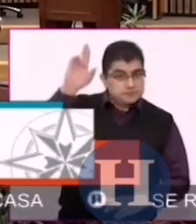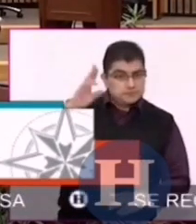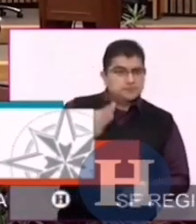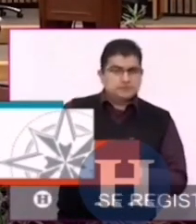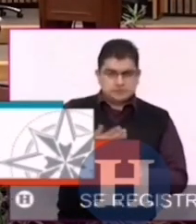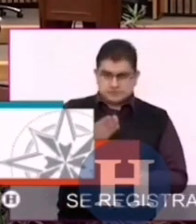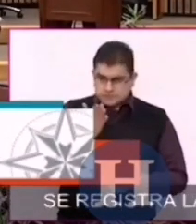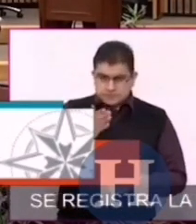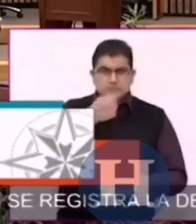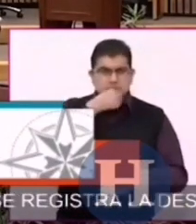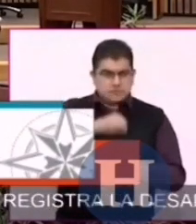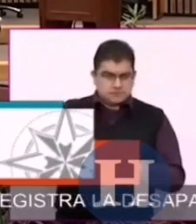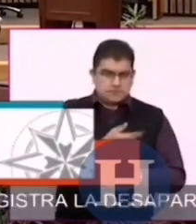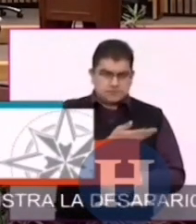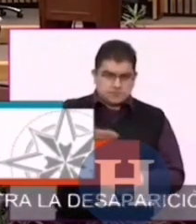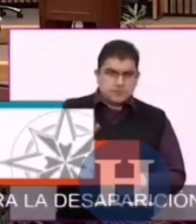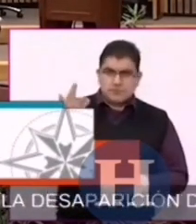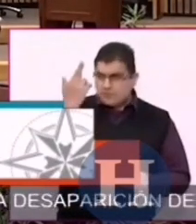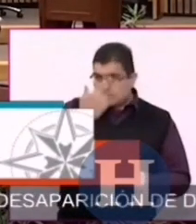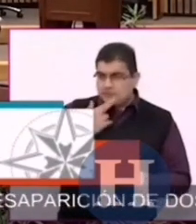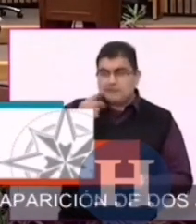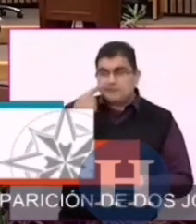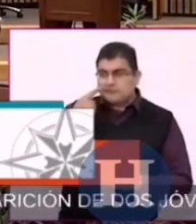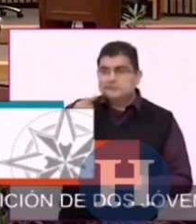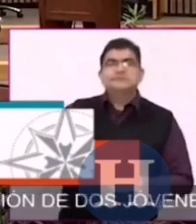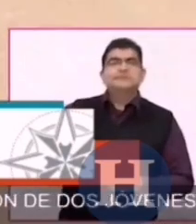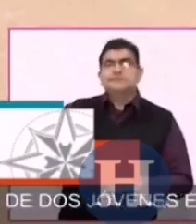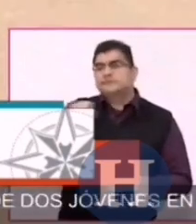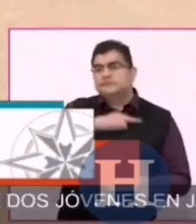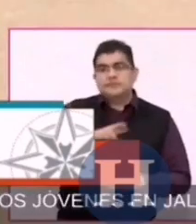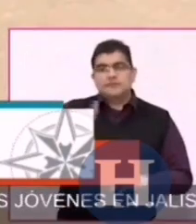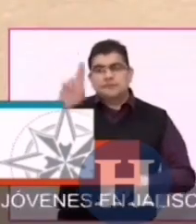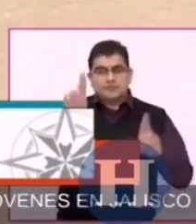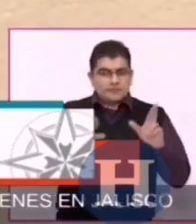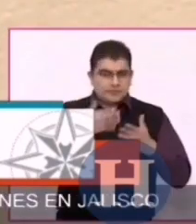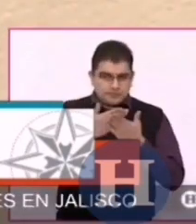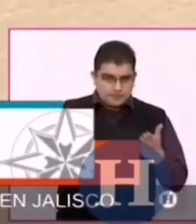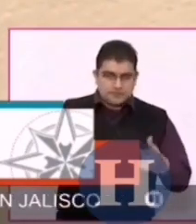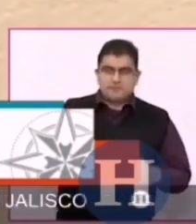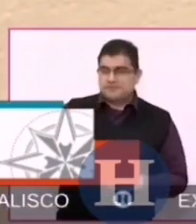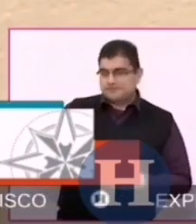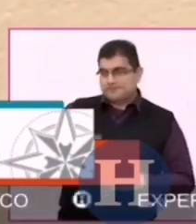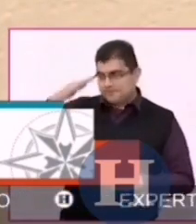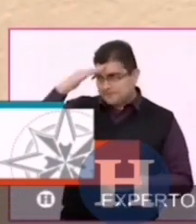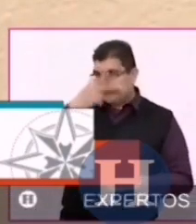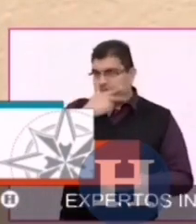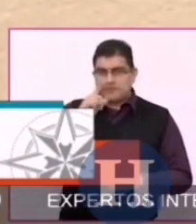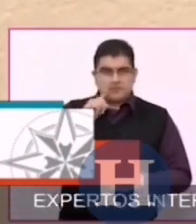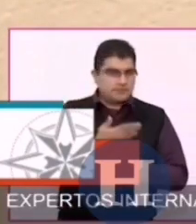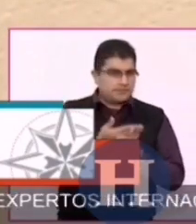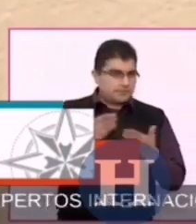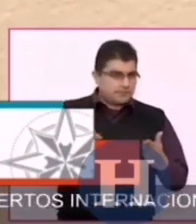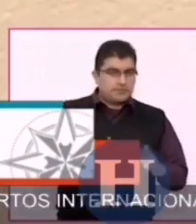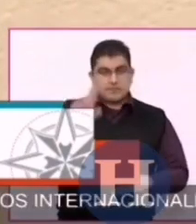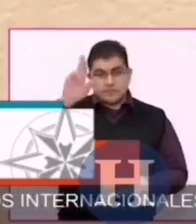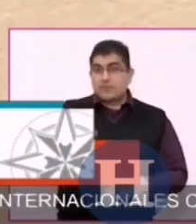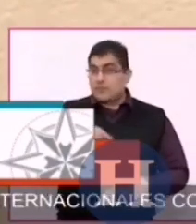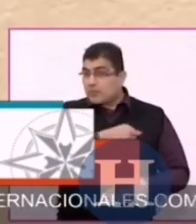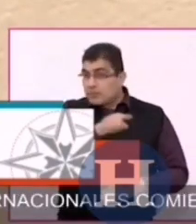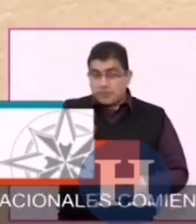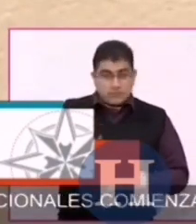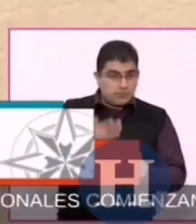Movimiento Ciudadano, seguidos por redes sociales progresistas con el 16.5% y el Partido de la